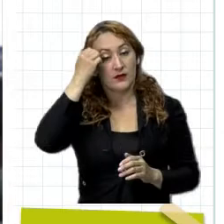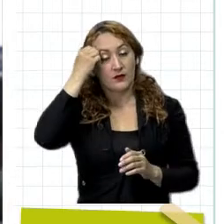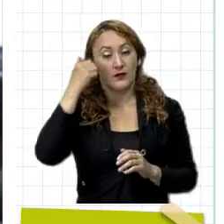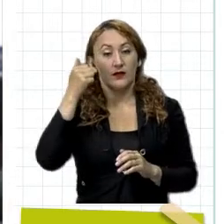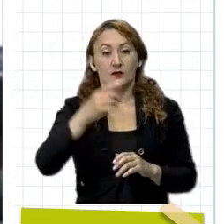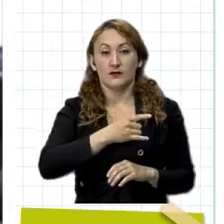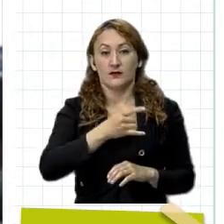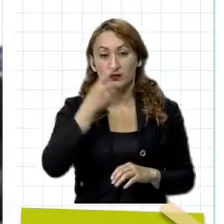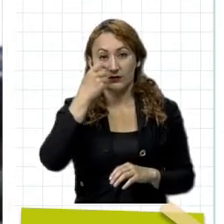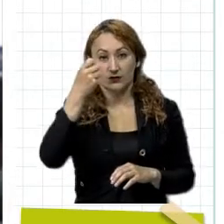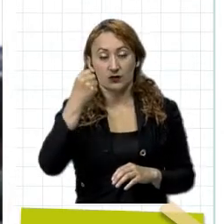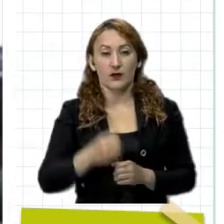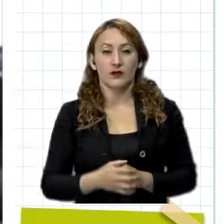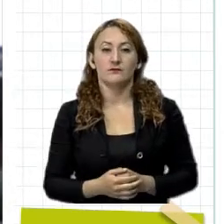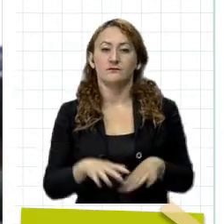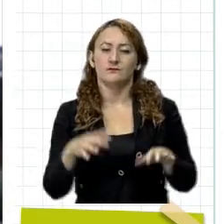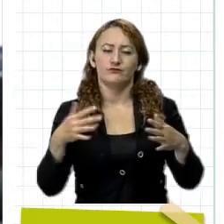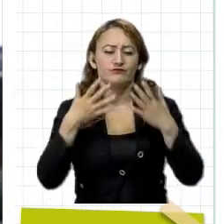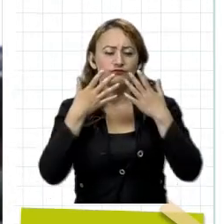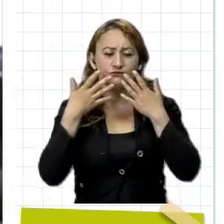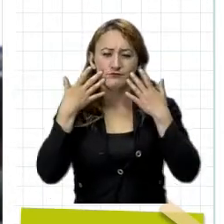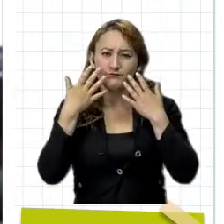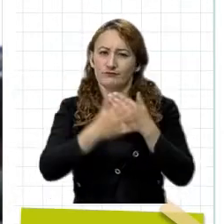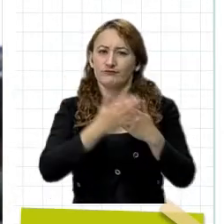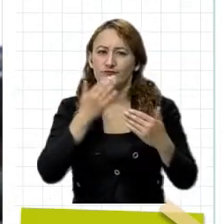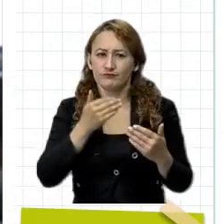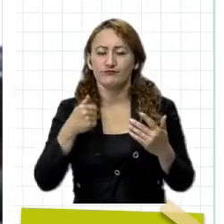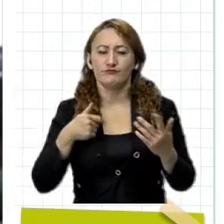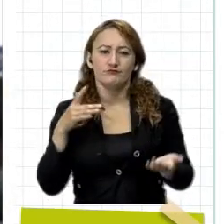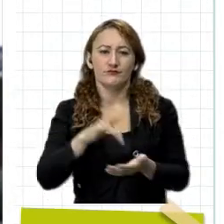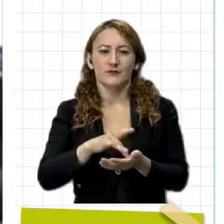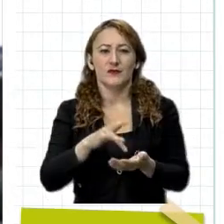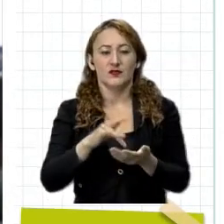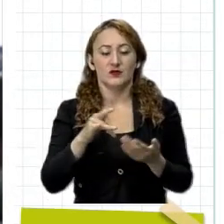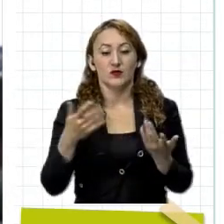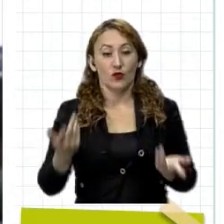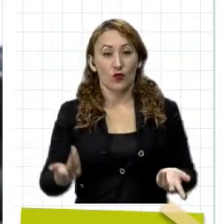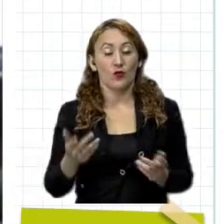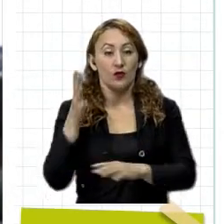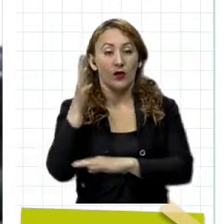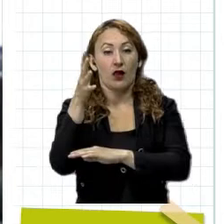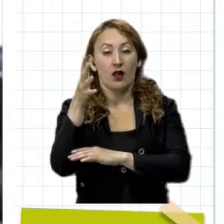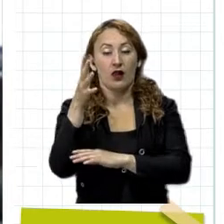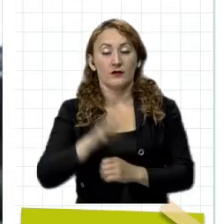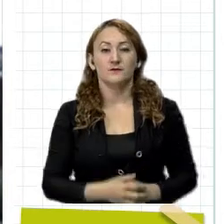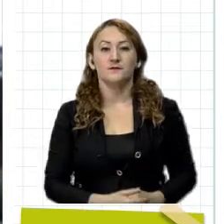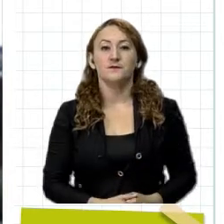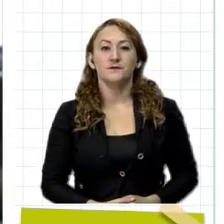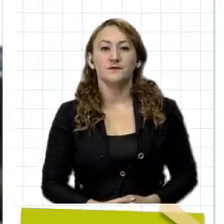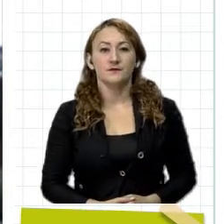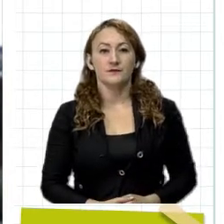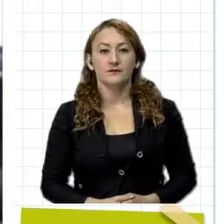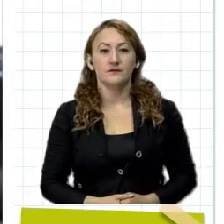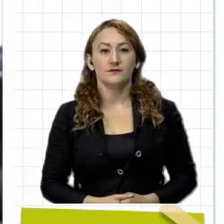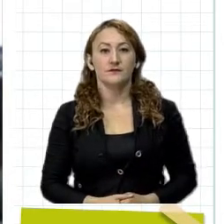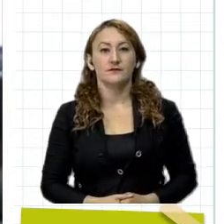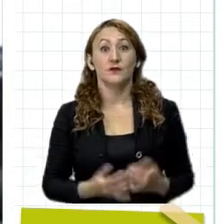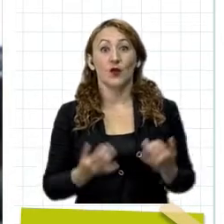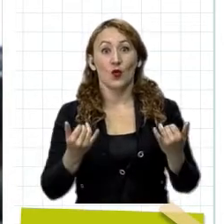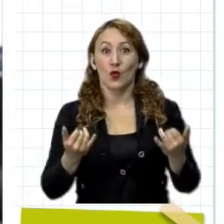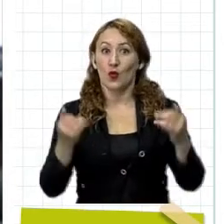Nacional, la amable invitación que me hicieron a participar en este ciclo de conferencias magistrales. El tema de